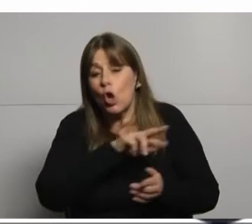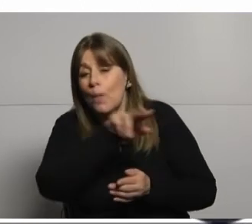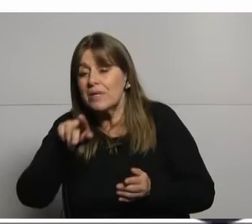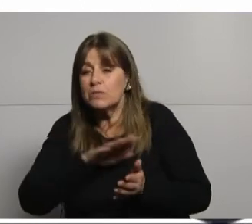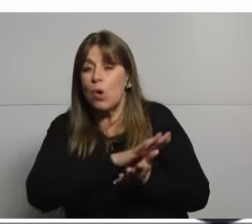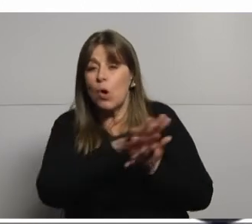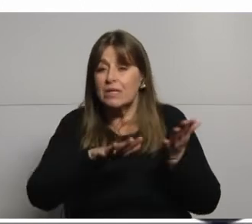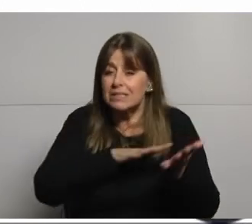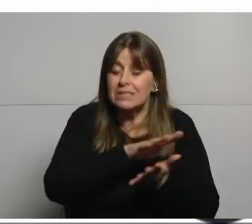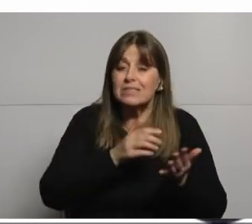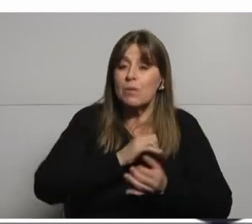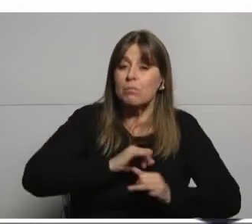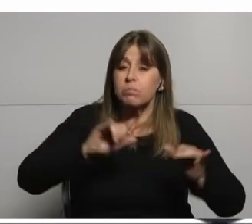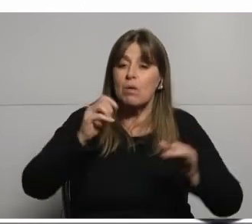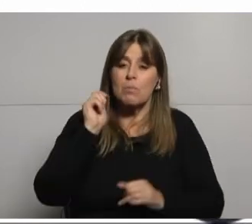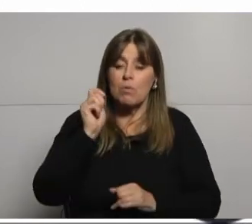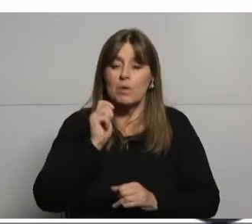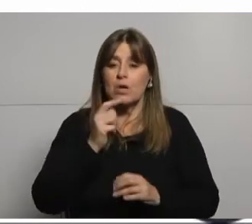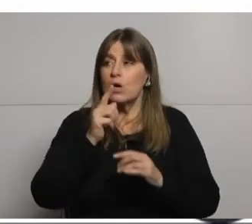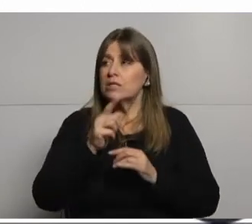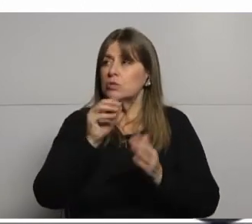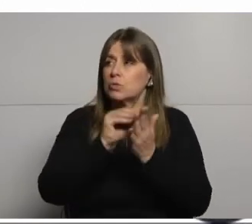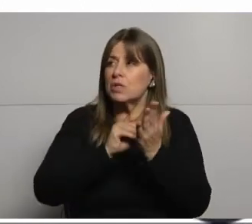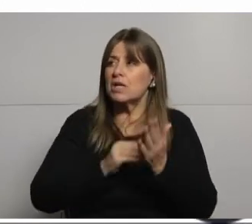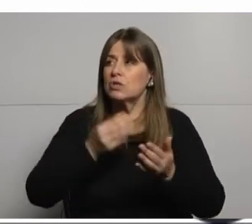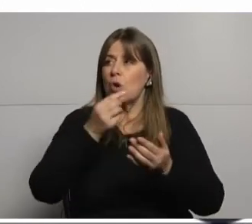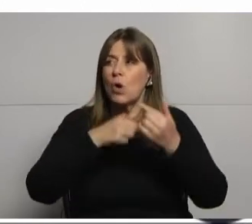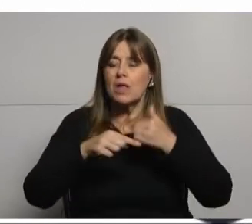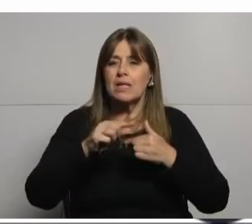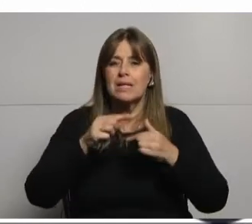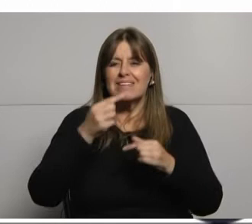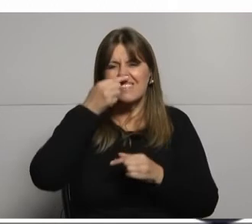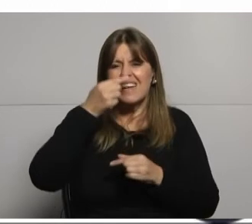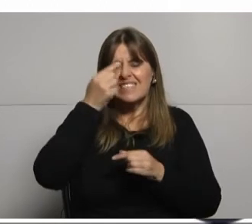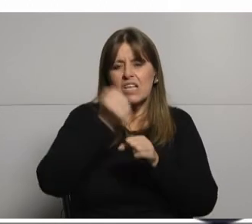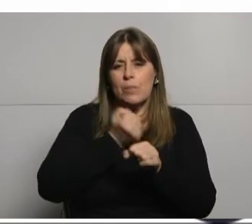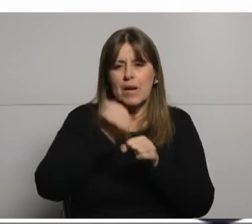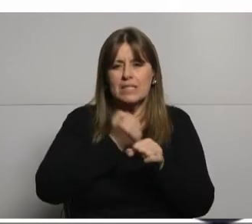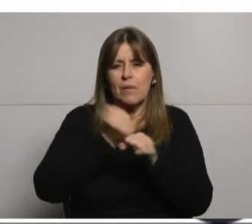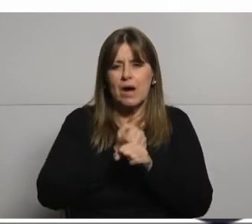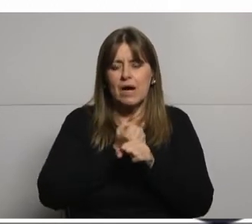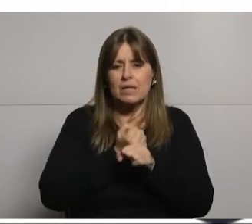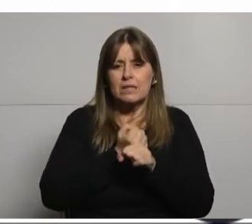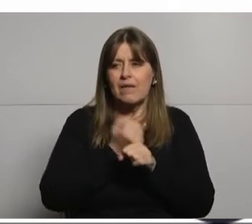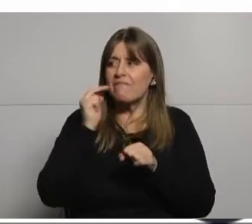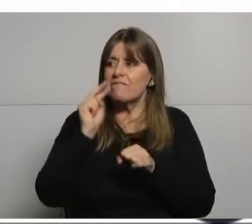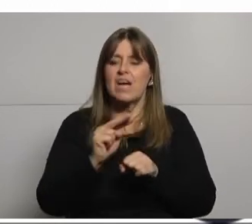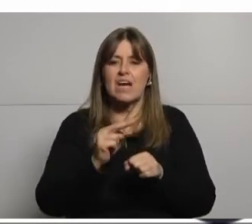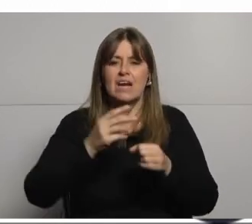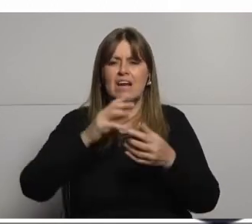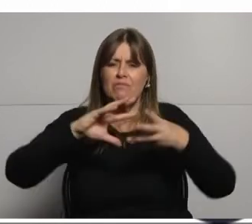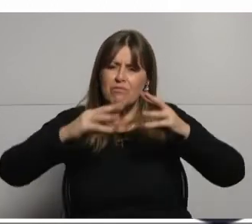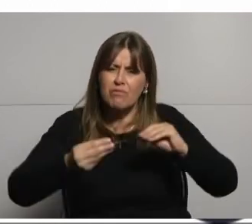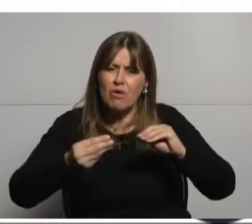eso creo que es un marco interesante para trabajar. Y lo otro que me parece interesante para trabajar en este contexto es ver de qué manera